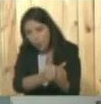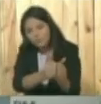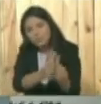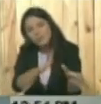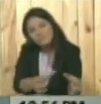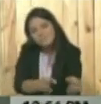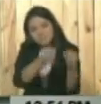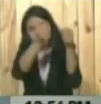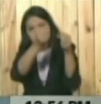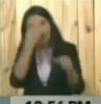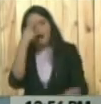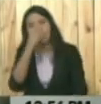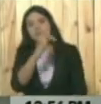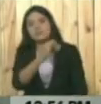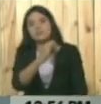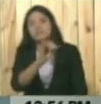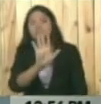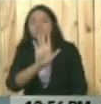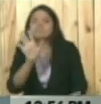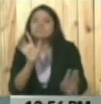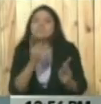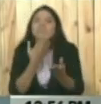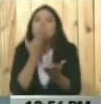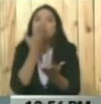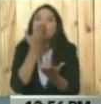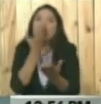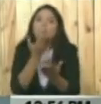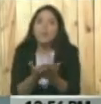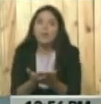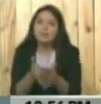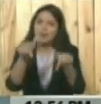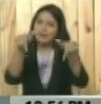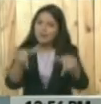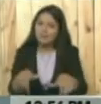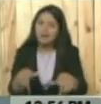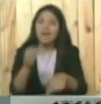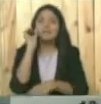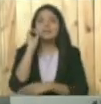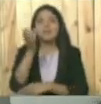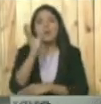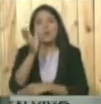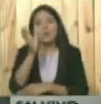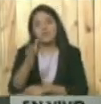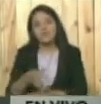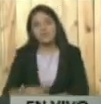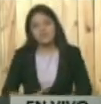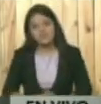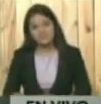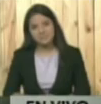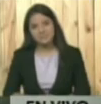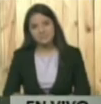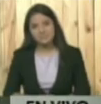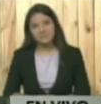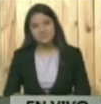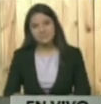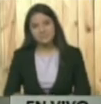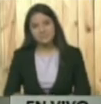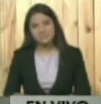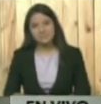Haití. Dejamos esa propuesta en el marco de esta conferencia de